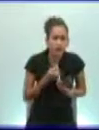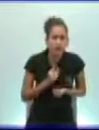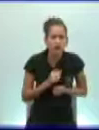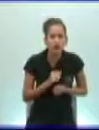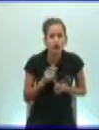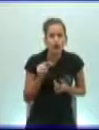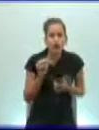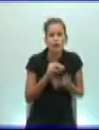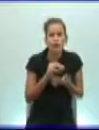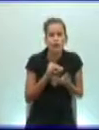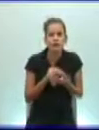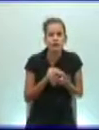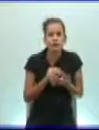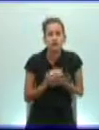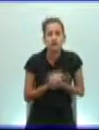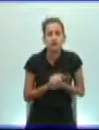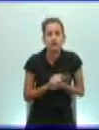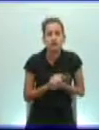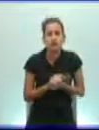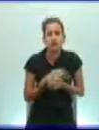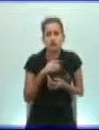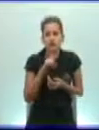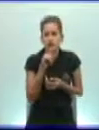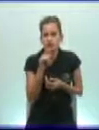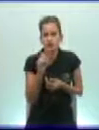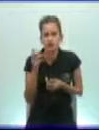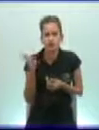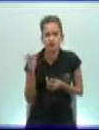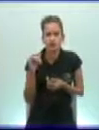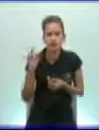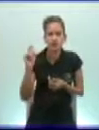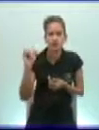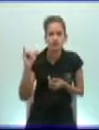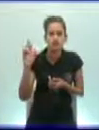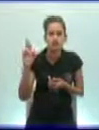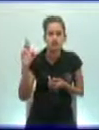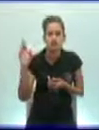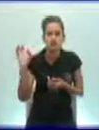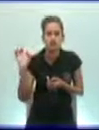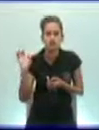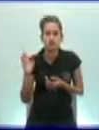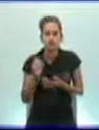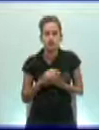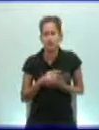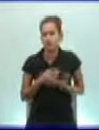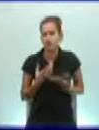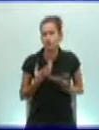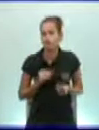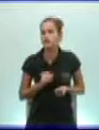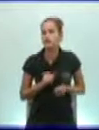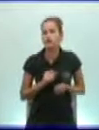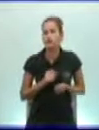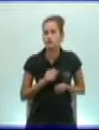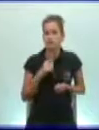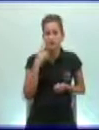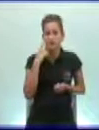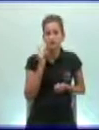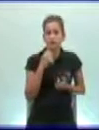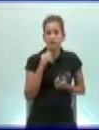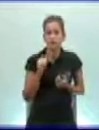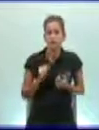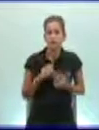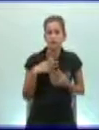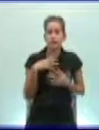le preguntaba a Pitirre: ¿no era mejor acaso morir cimarrón con un machete en la mano?